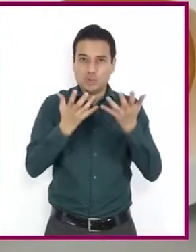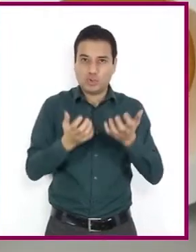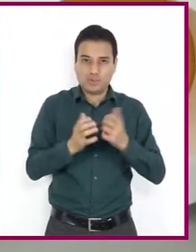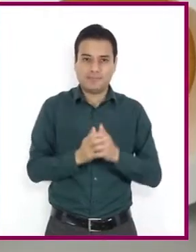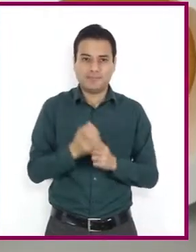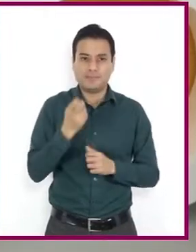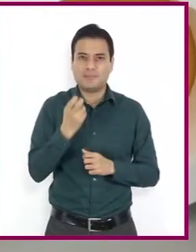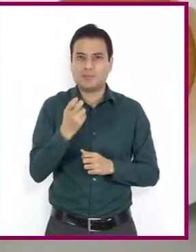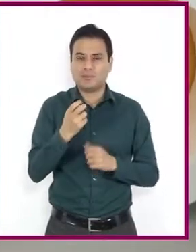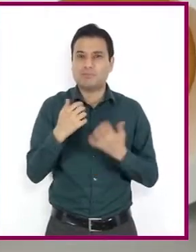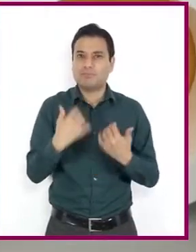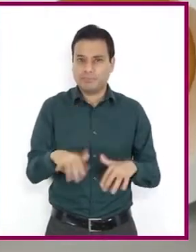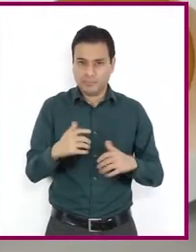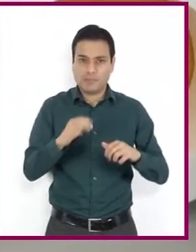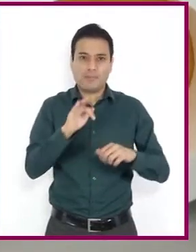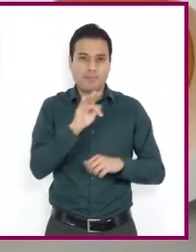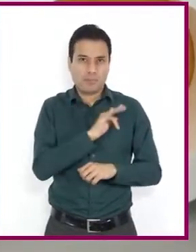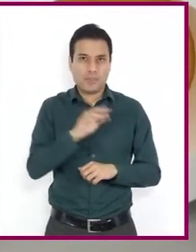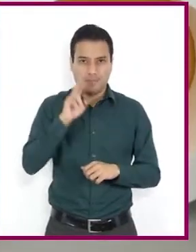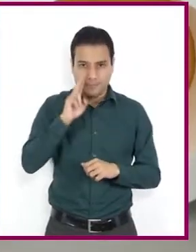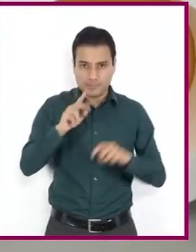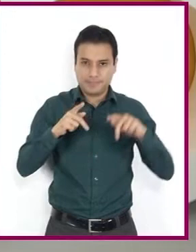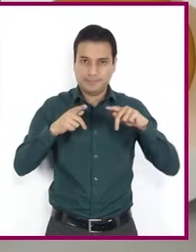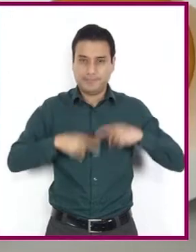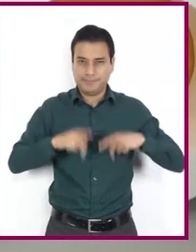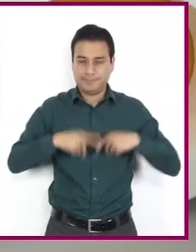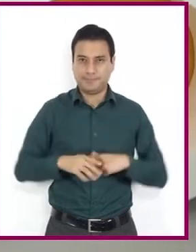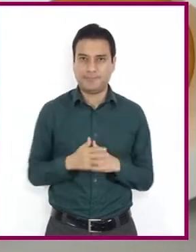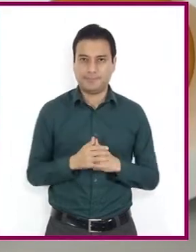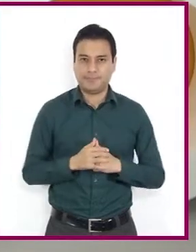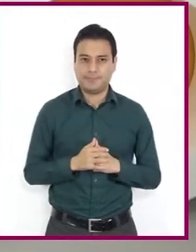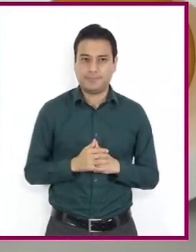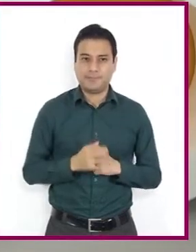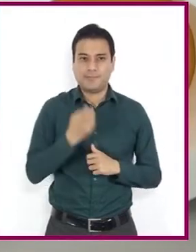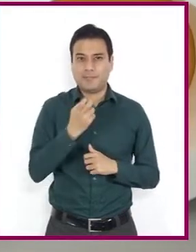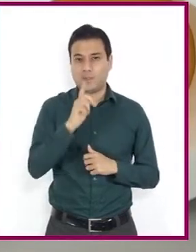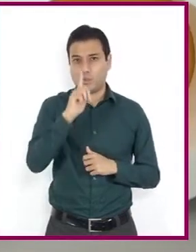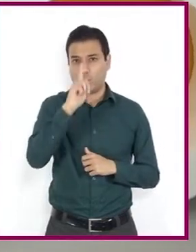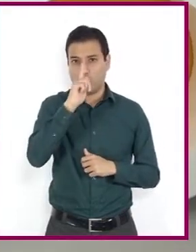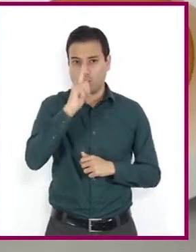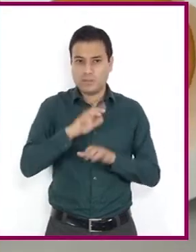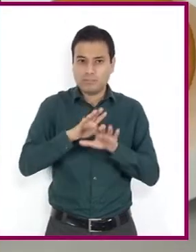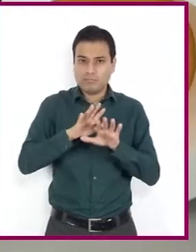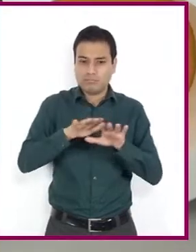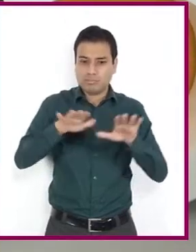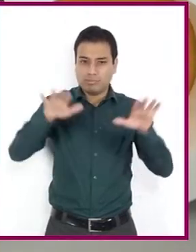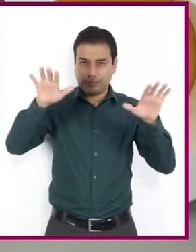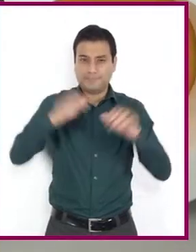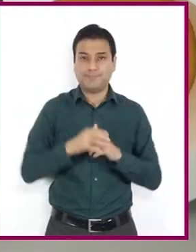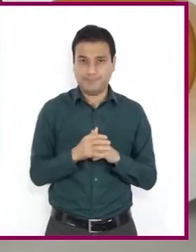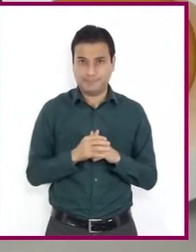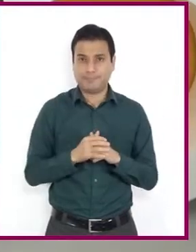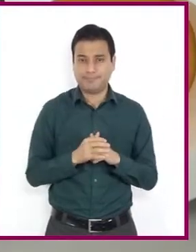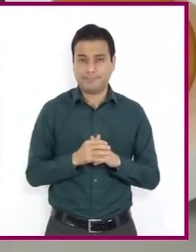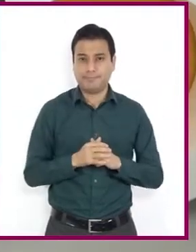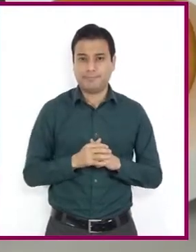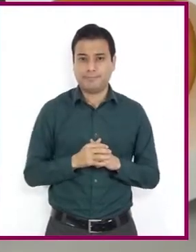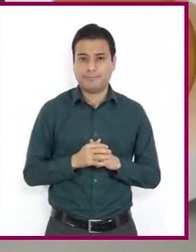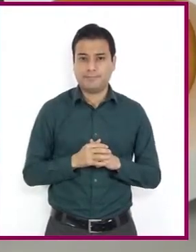estas ondas son visibles al ojo humano. Son ondas luminosas que se mueven a través del espacio y de la